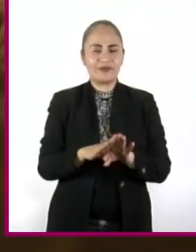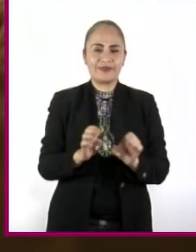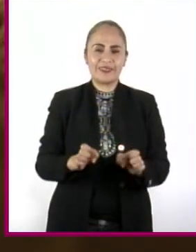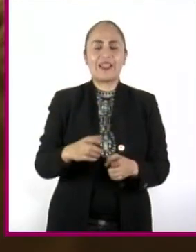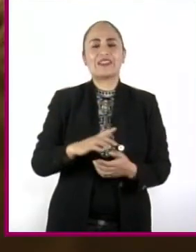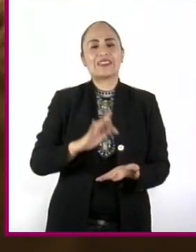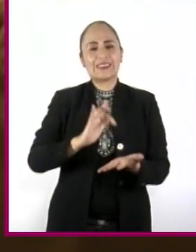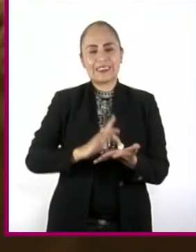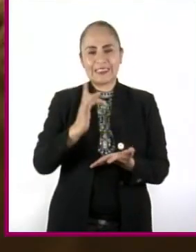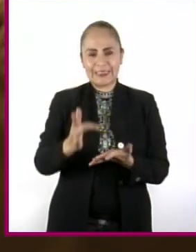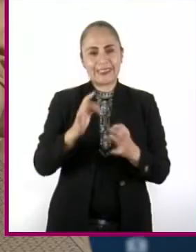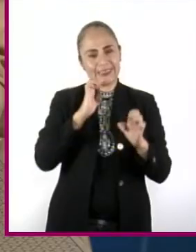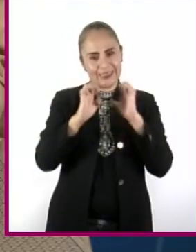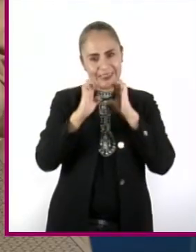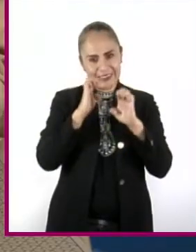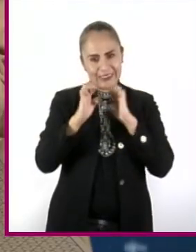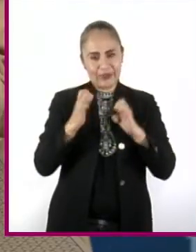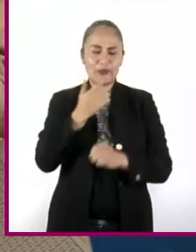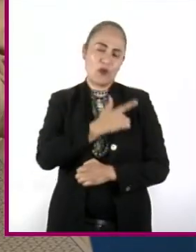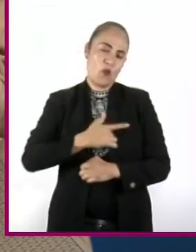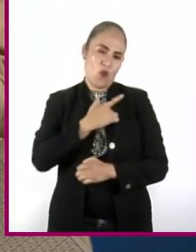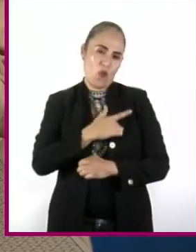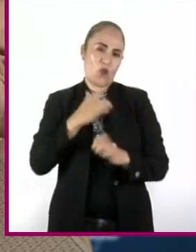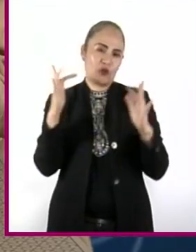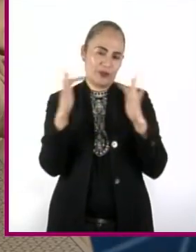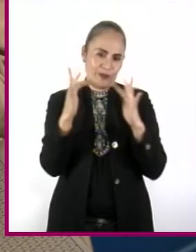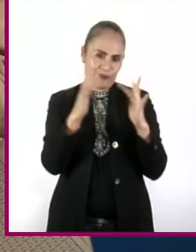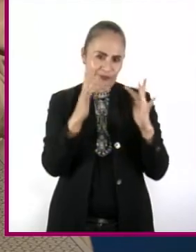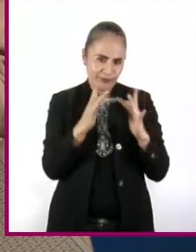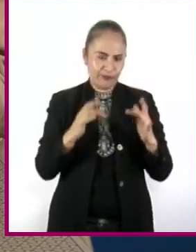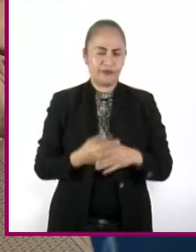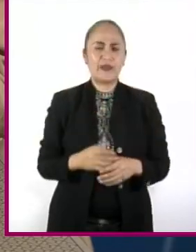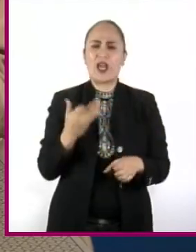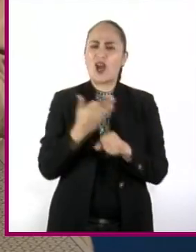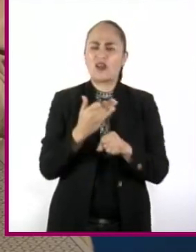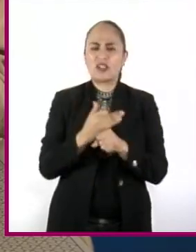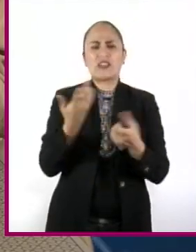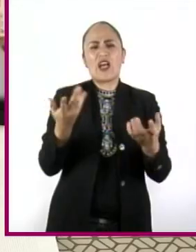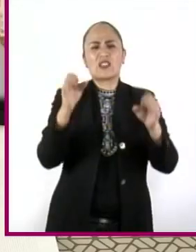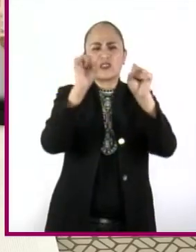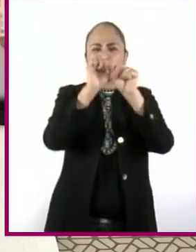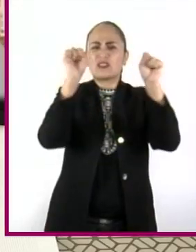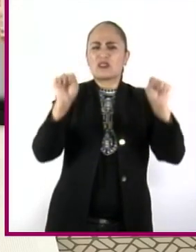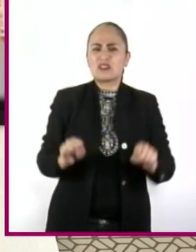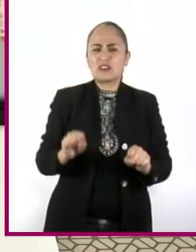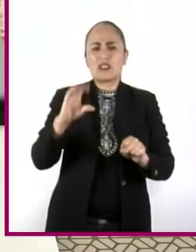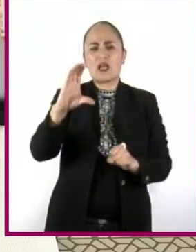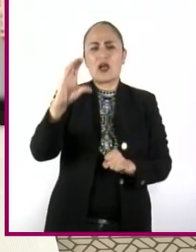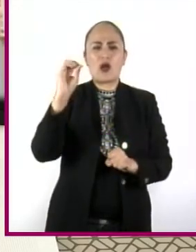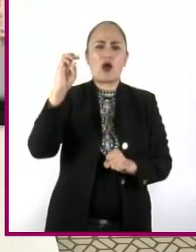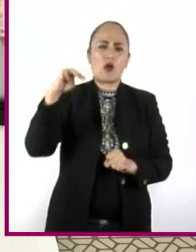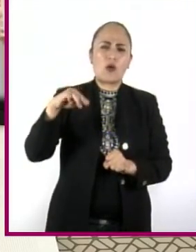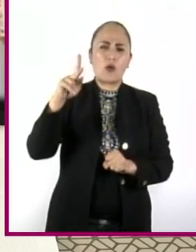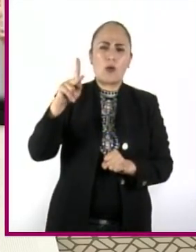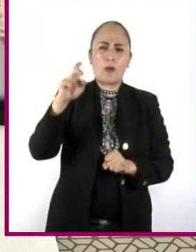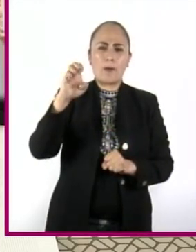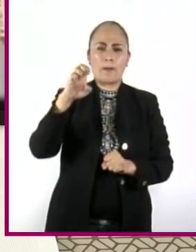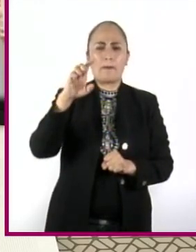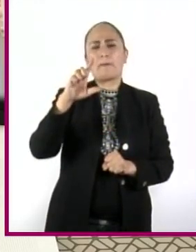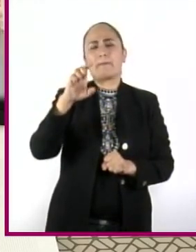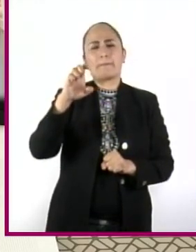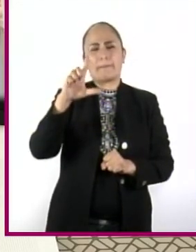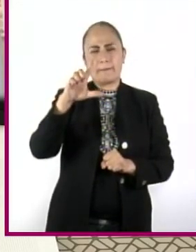da mucho gusto estar con ustedes. ¿Cuáles son las características de los sistemas complejos? Hay muchas maneras de definirlos, pero